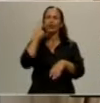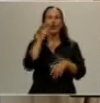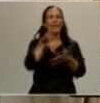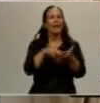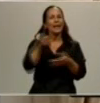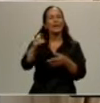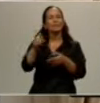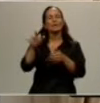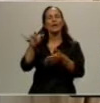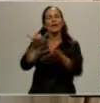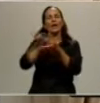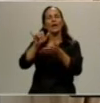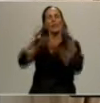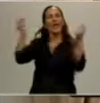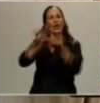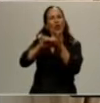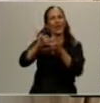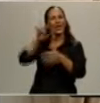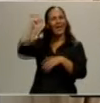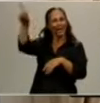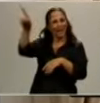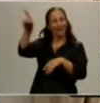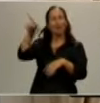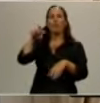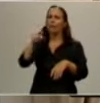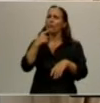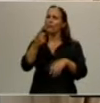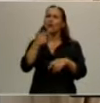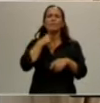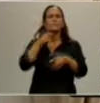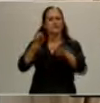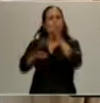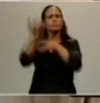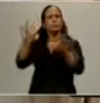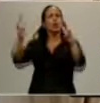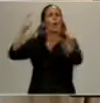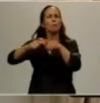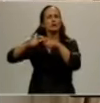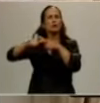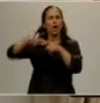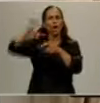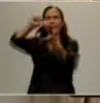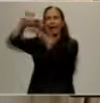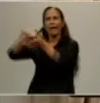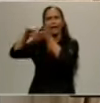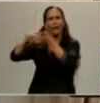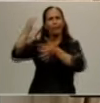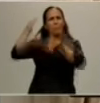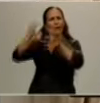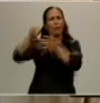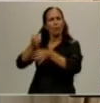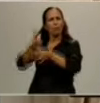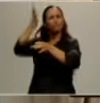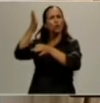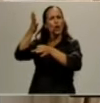en el New York Times se hablaba de constituir una comisión internacional de juristas prestigiosos. Es evidente que ni siquiera